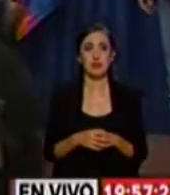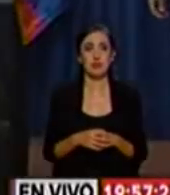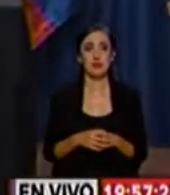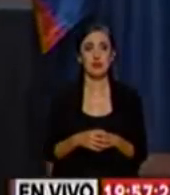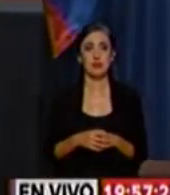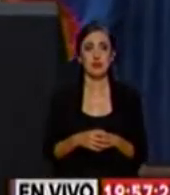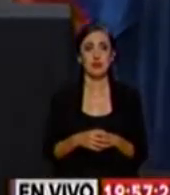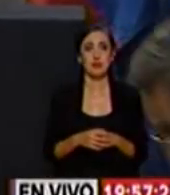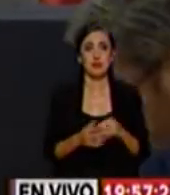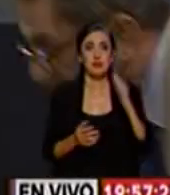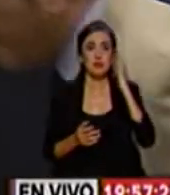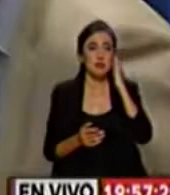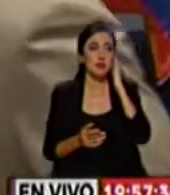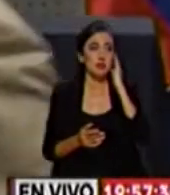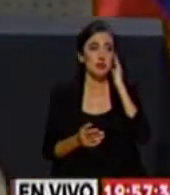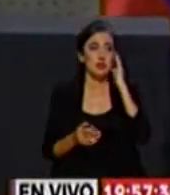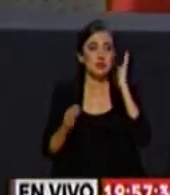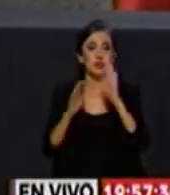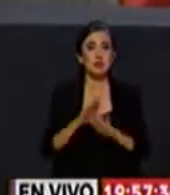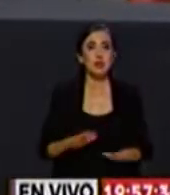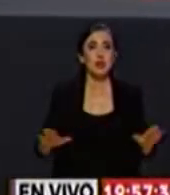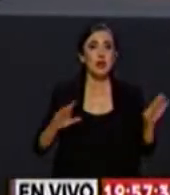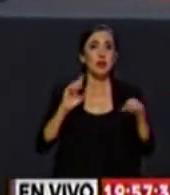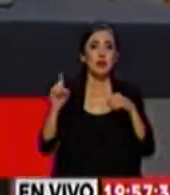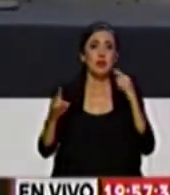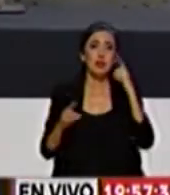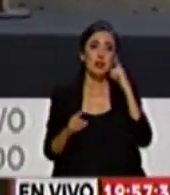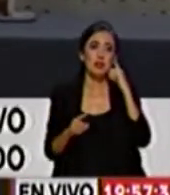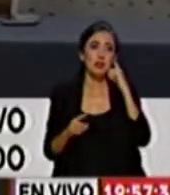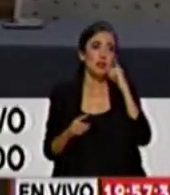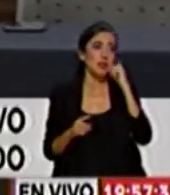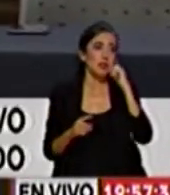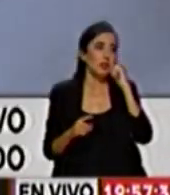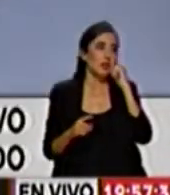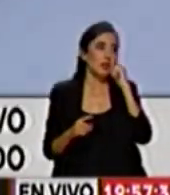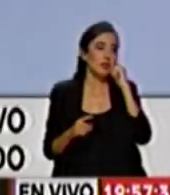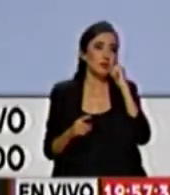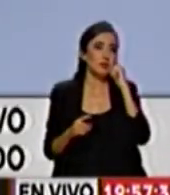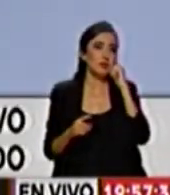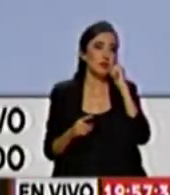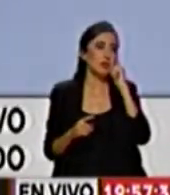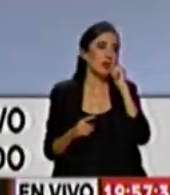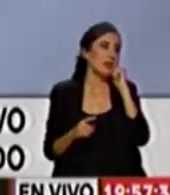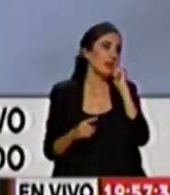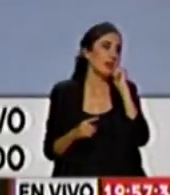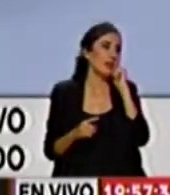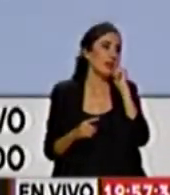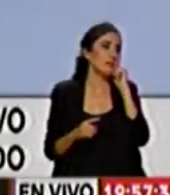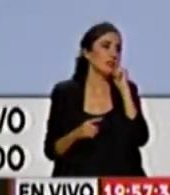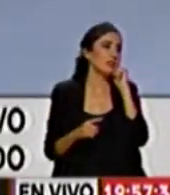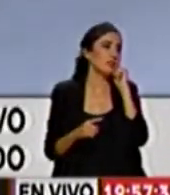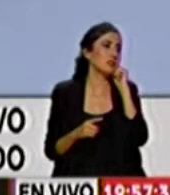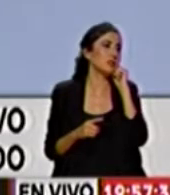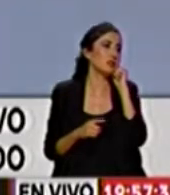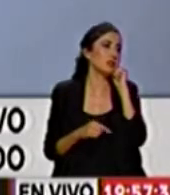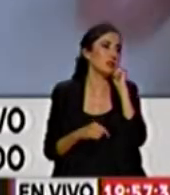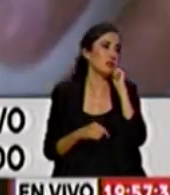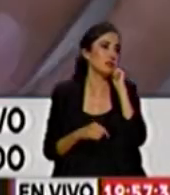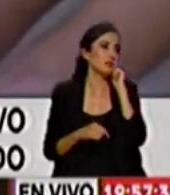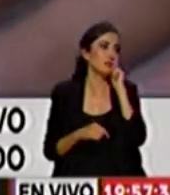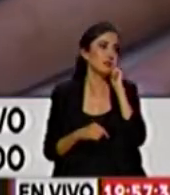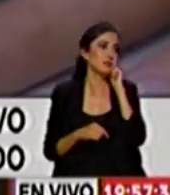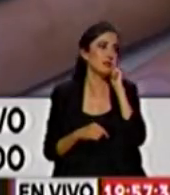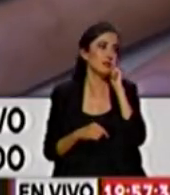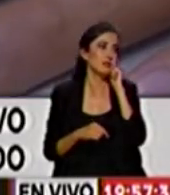Durante los dos meses que permaneció encargado del Ministerio de Justicia, Paul Granda no recibió información de la fragilidad del sistema de los